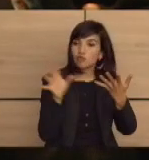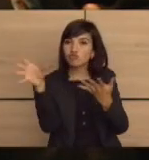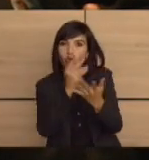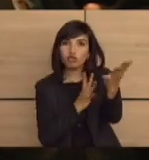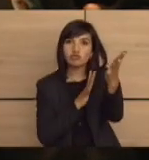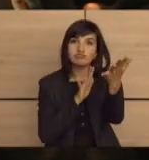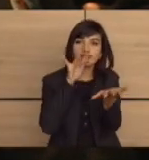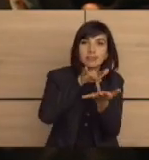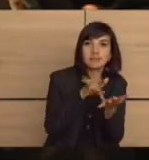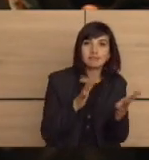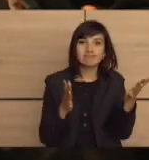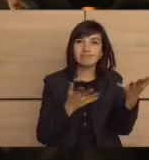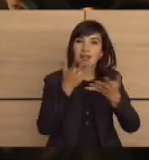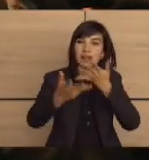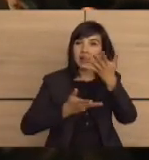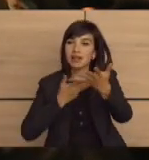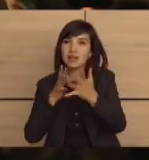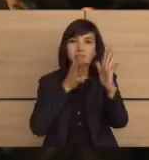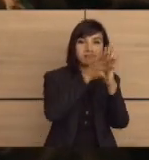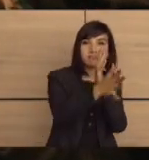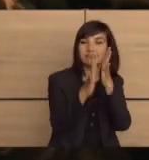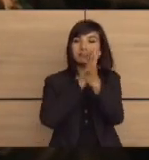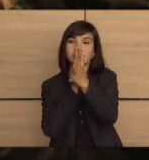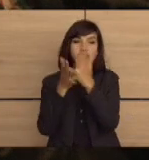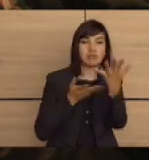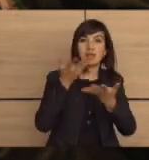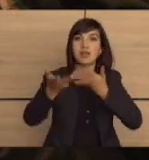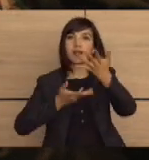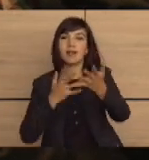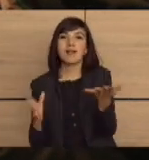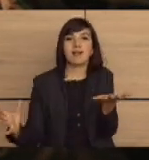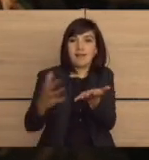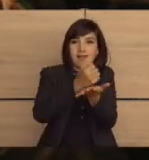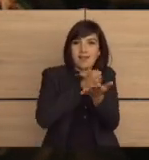haya muchas voces, donde se trate de